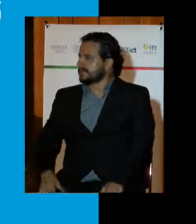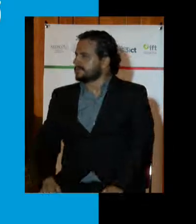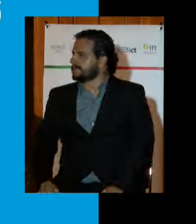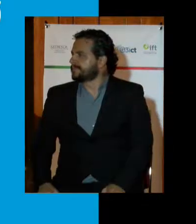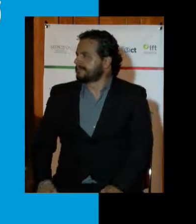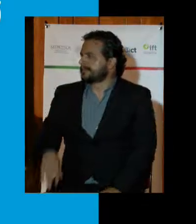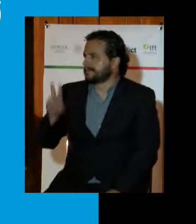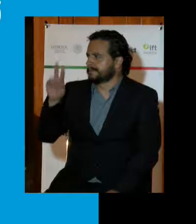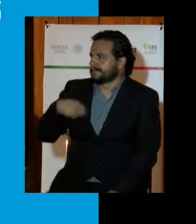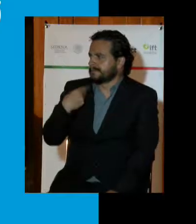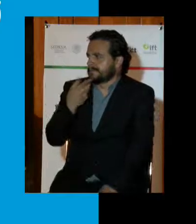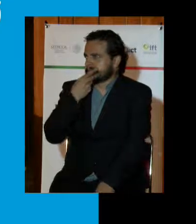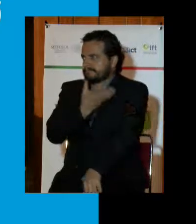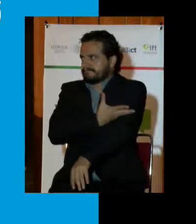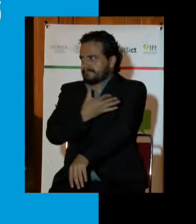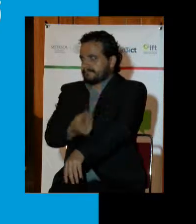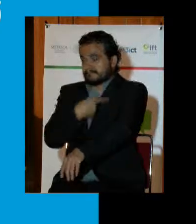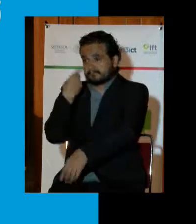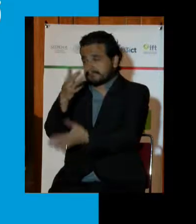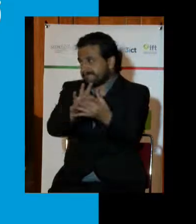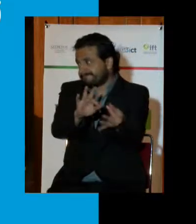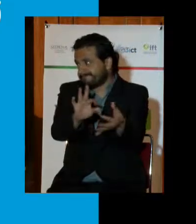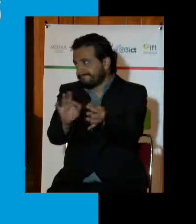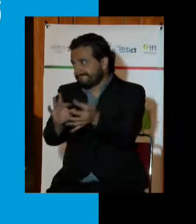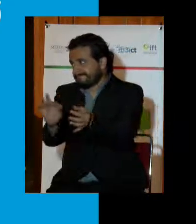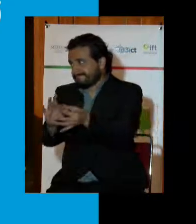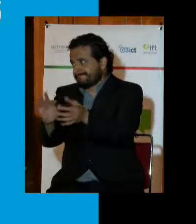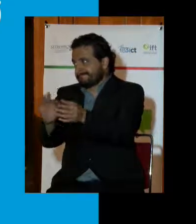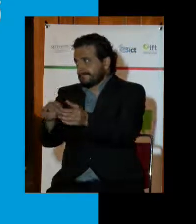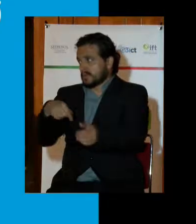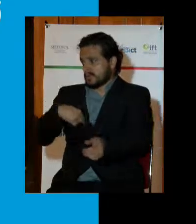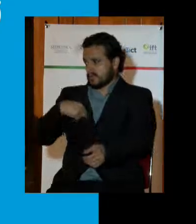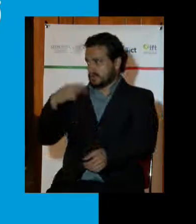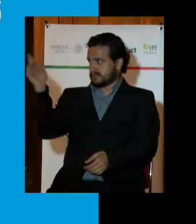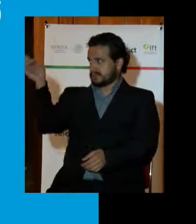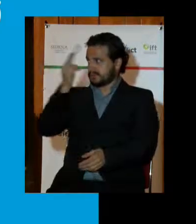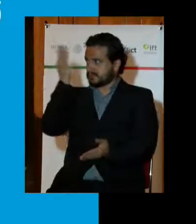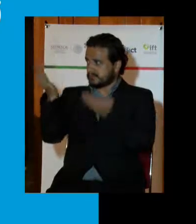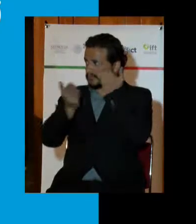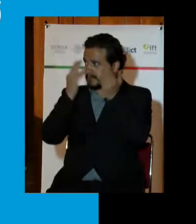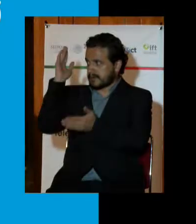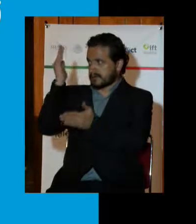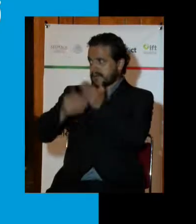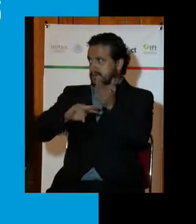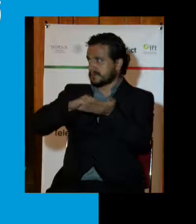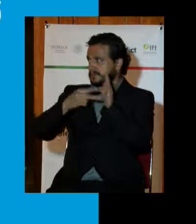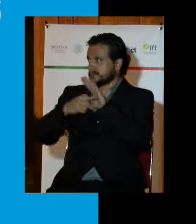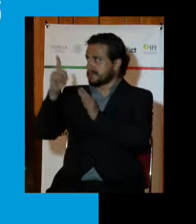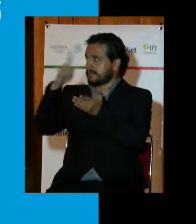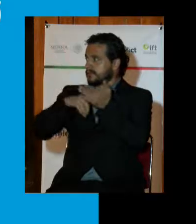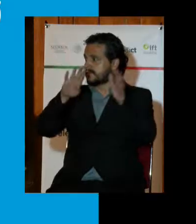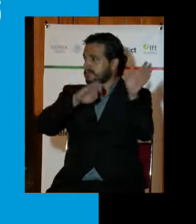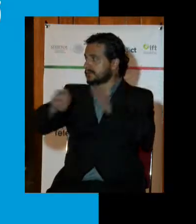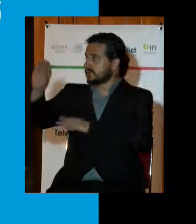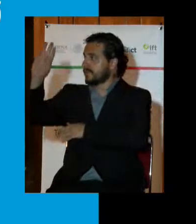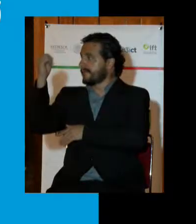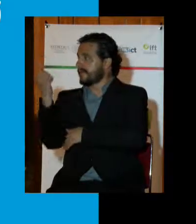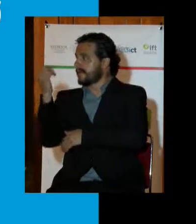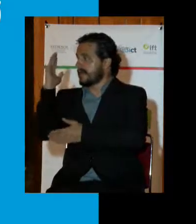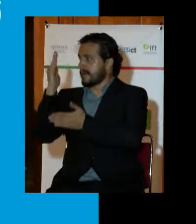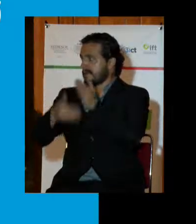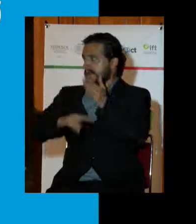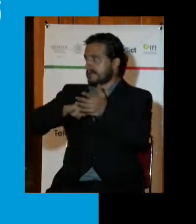pero terminé yo mi carrera de ingeniería en 1999. Y en esa época, principalmente